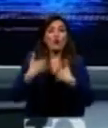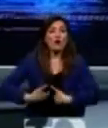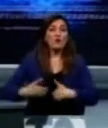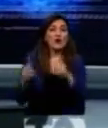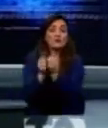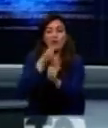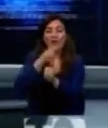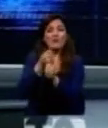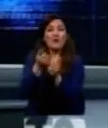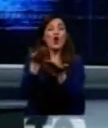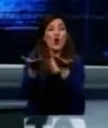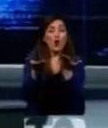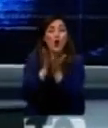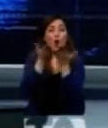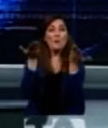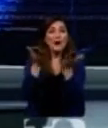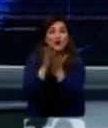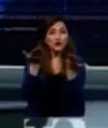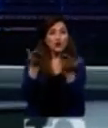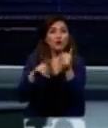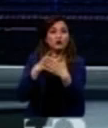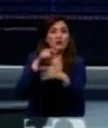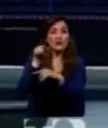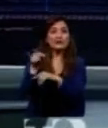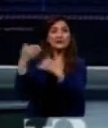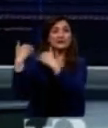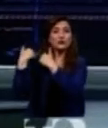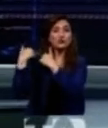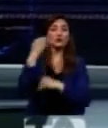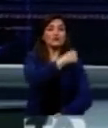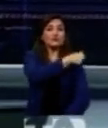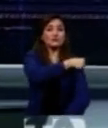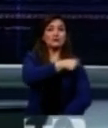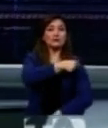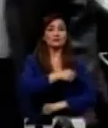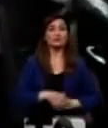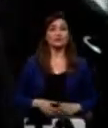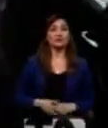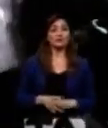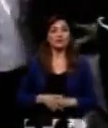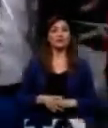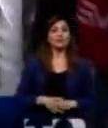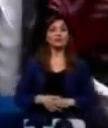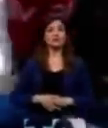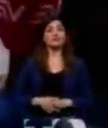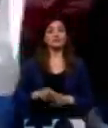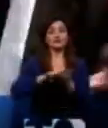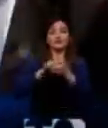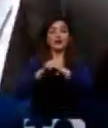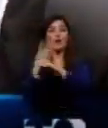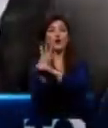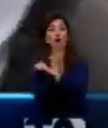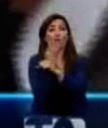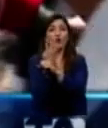equipo periodístico asesinado en Colombia está en manos de la Cruz Roja. Aquí empezamos. Para una reunión de cerca de 4 horas